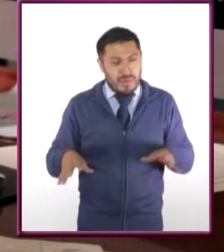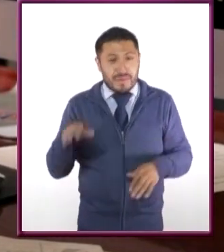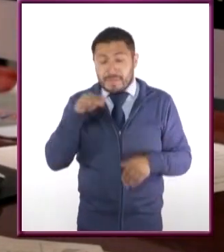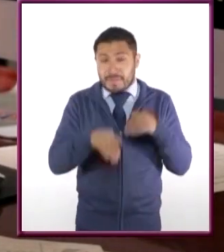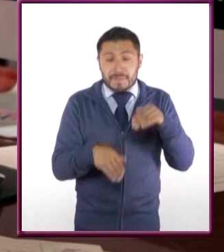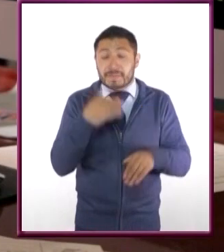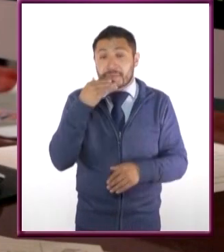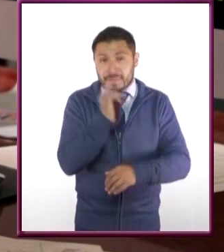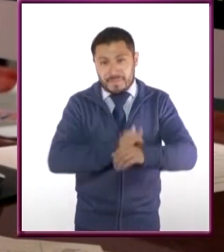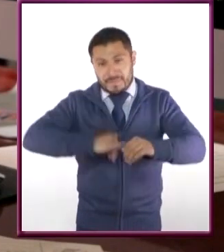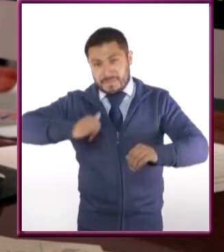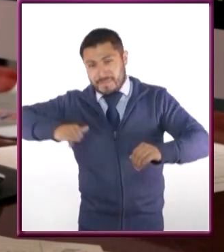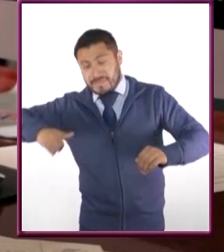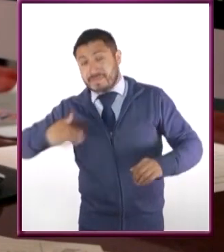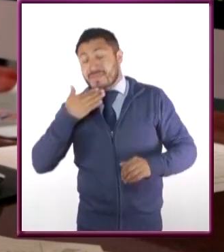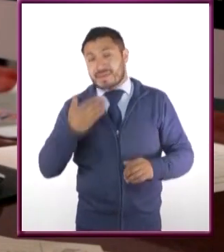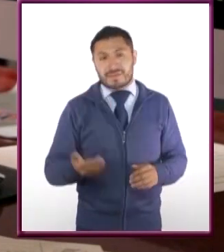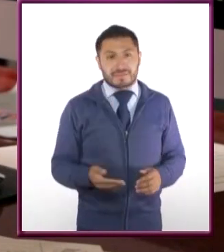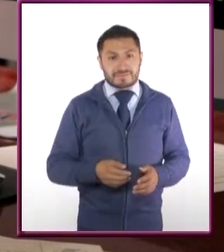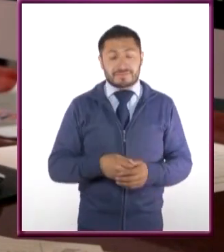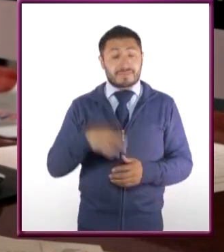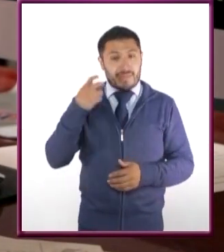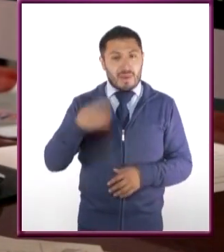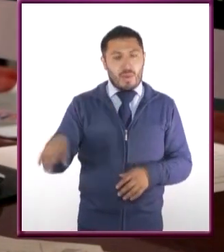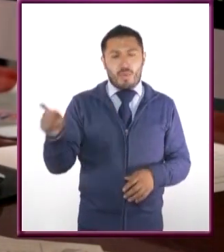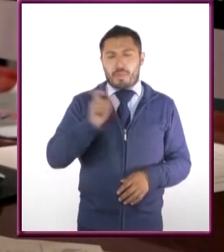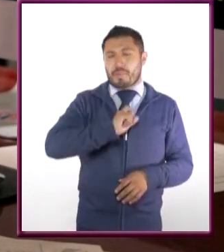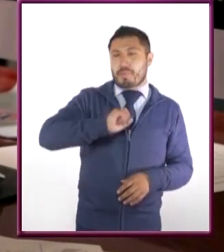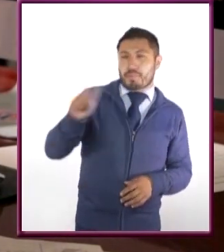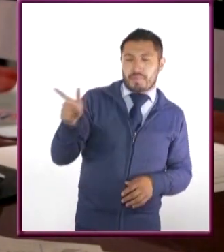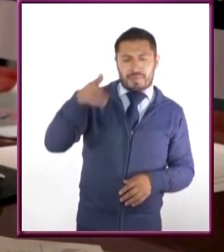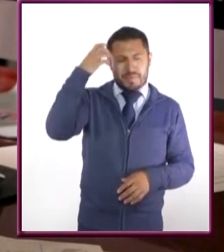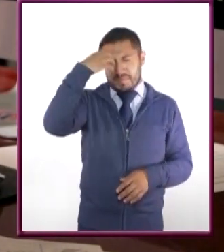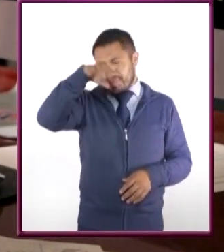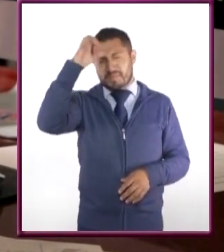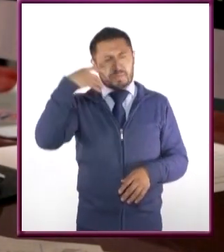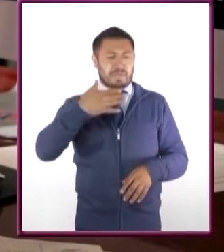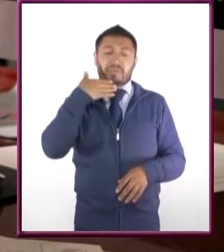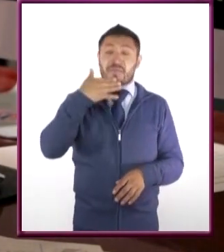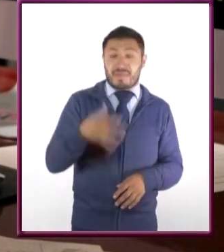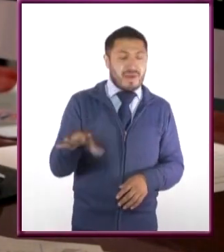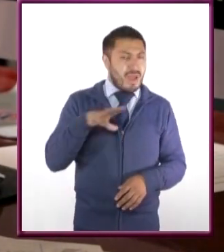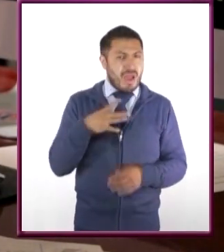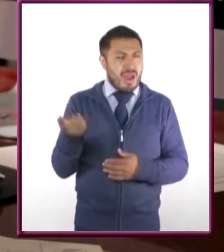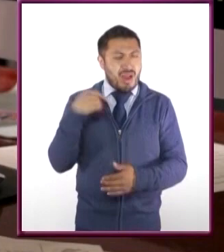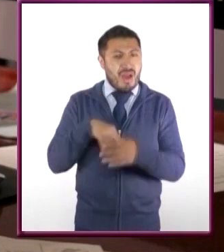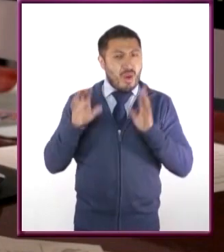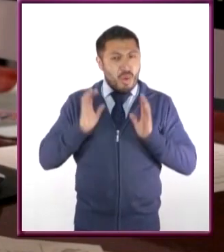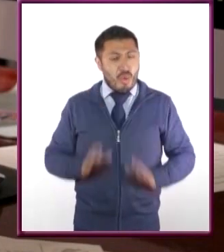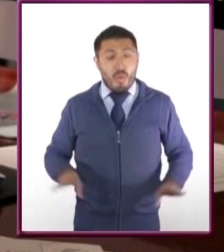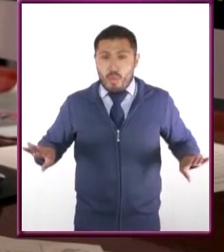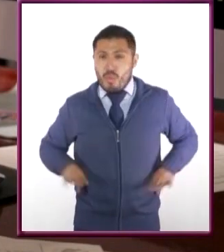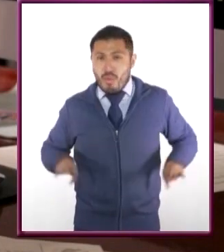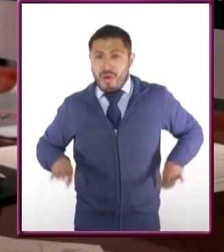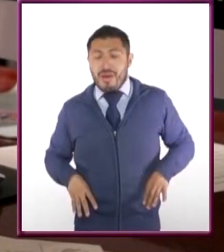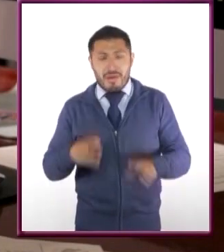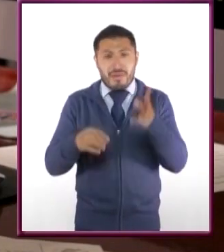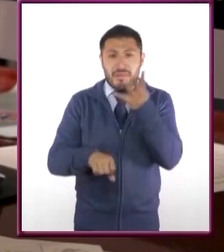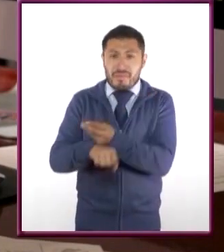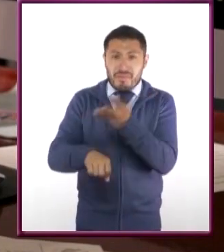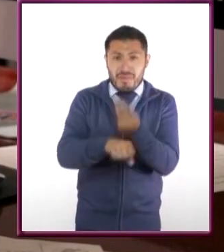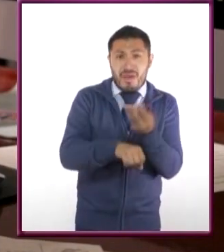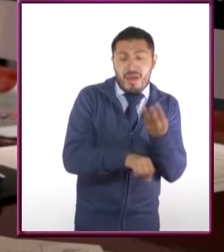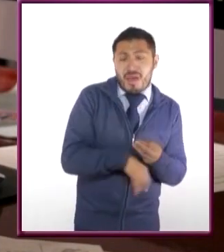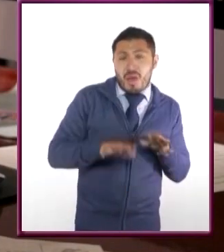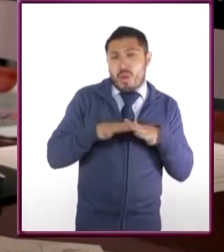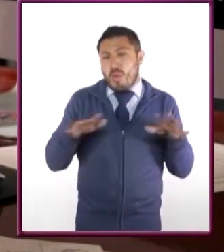del tiempo. Entonces son expertas y tienen además cuerpos que son totalmente adaptados al medio marino